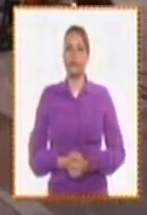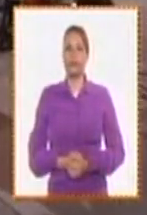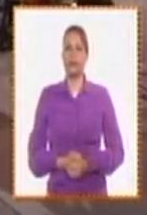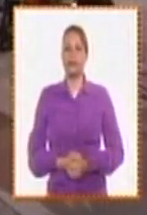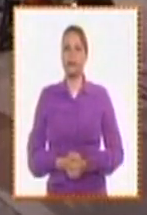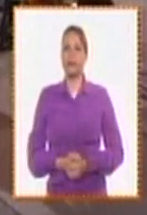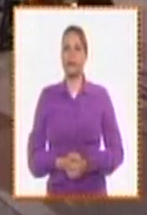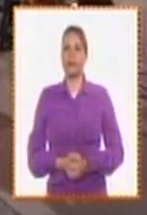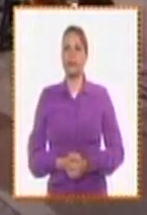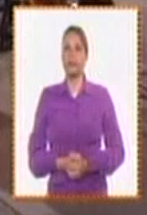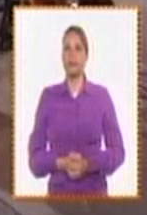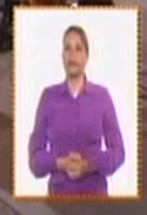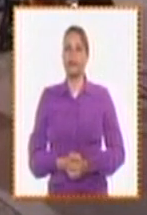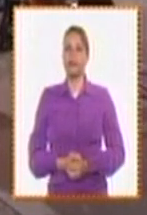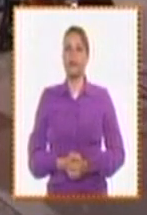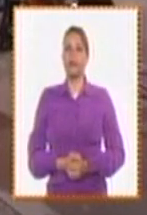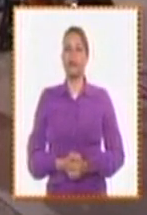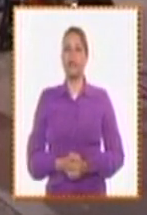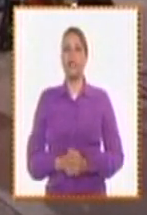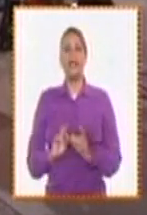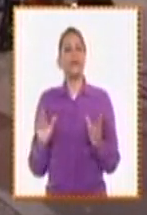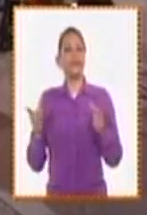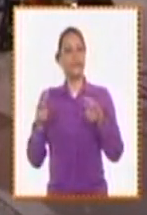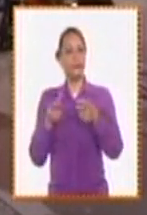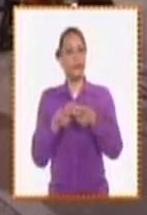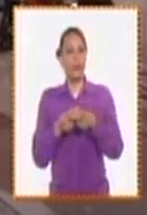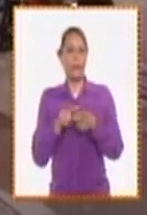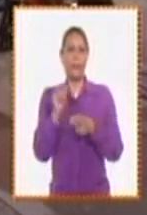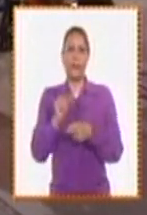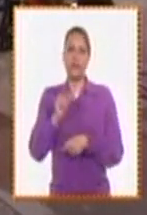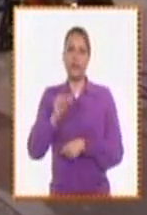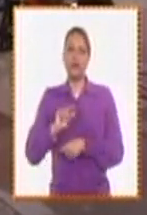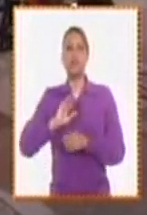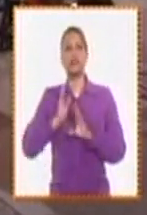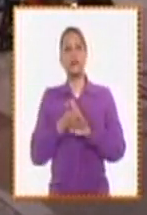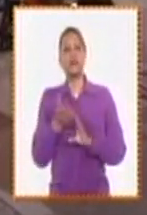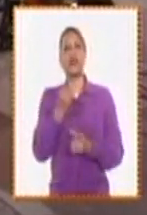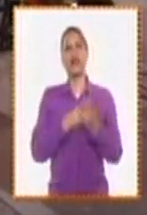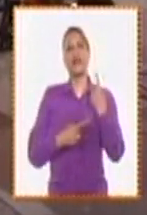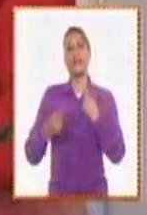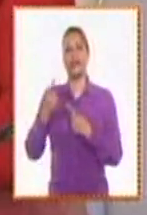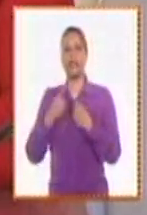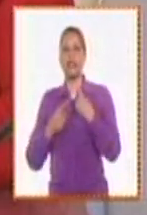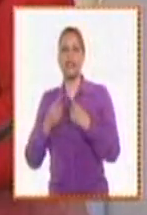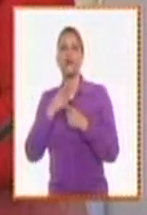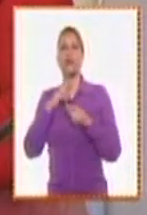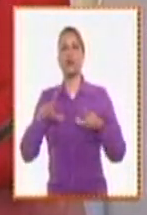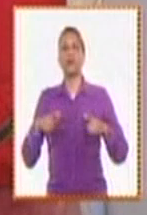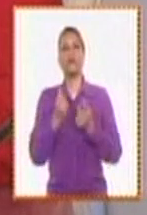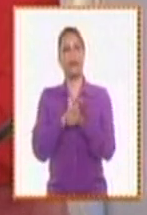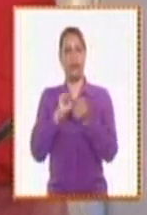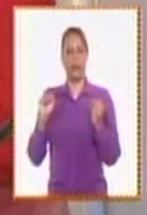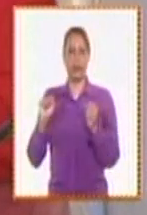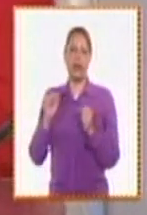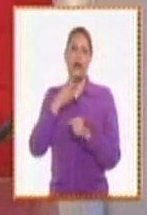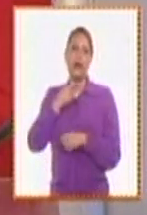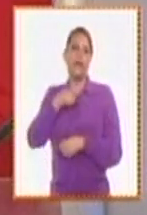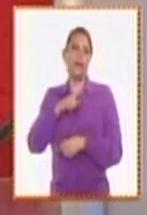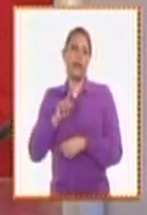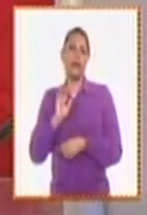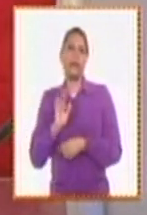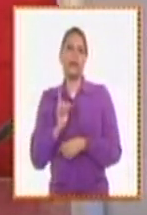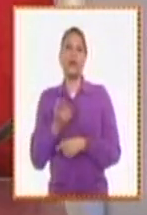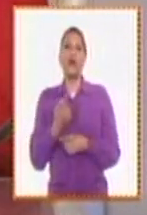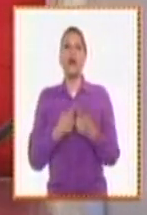Ahora, en un número menor de casos se les impusieron sanciones alternativas que se cumplen en libertad. Casi siempre en estos